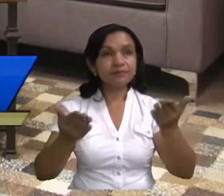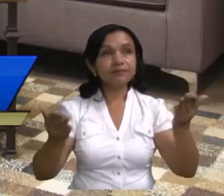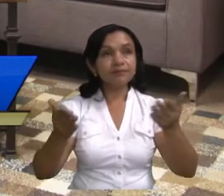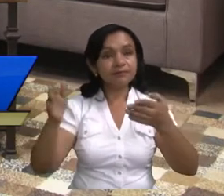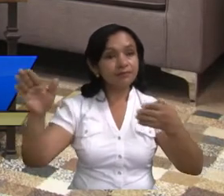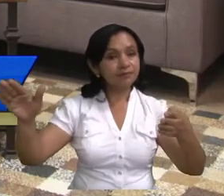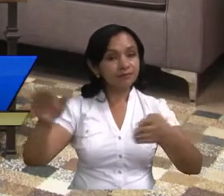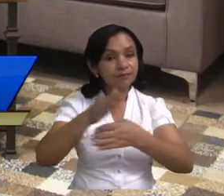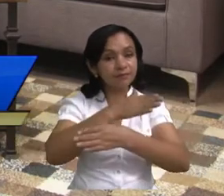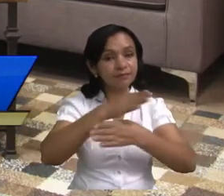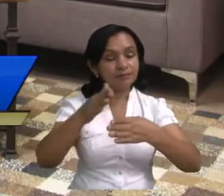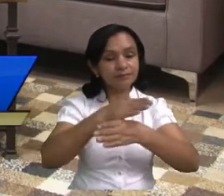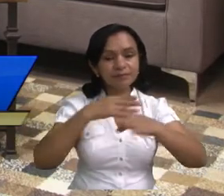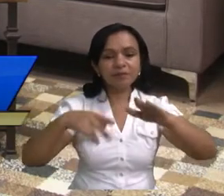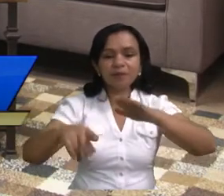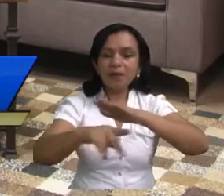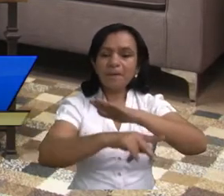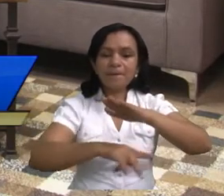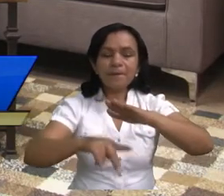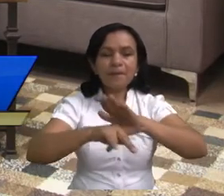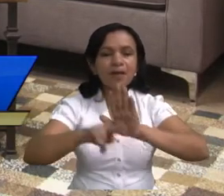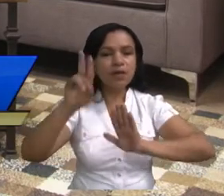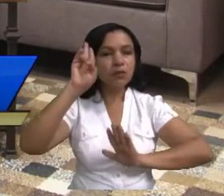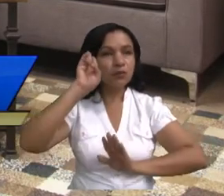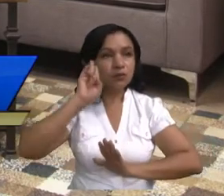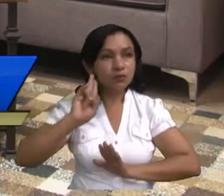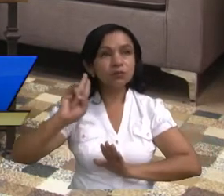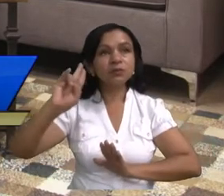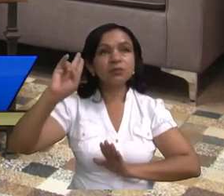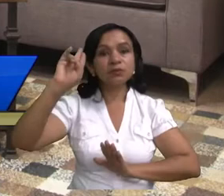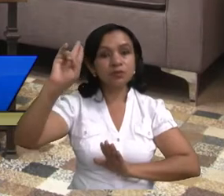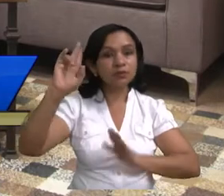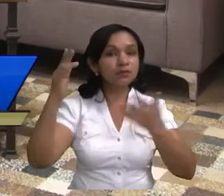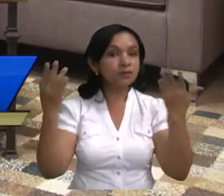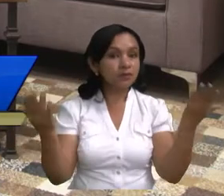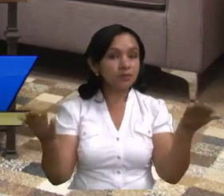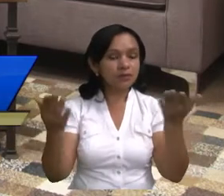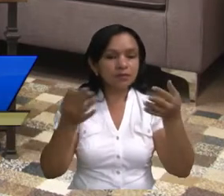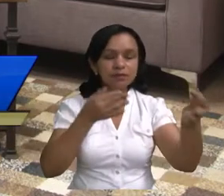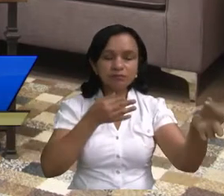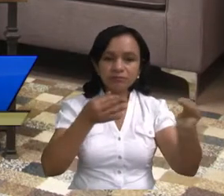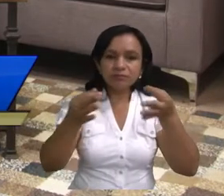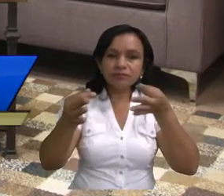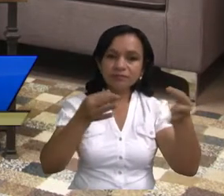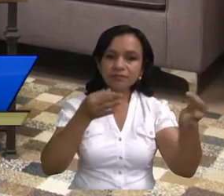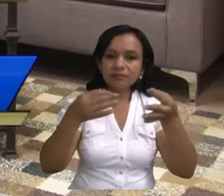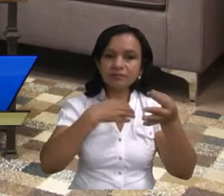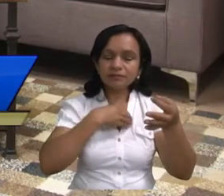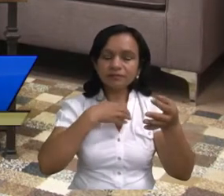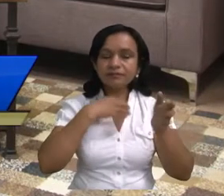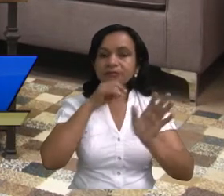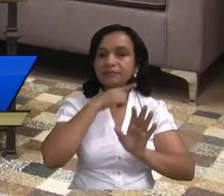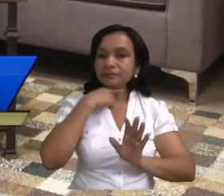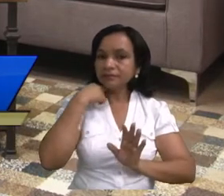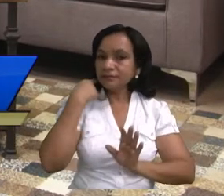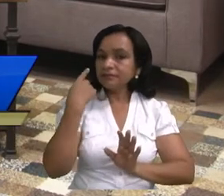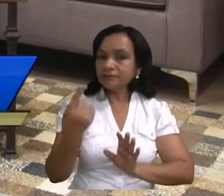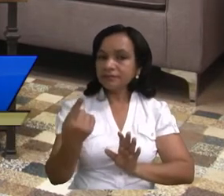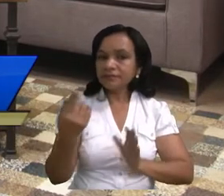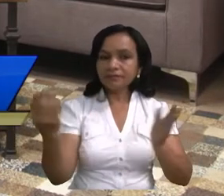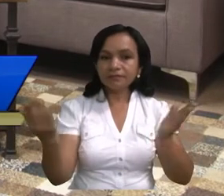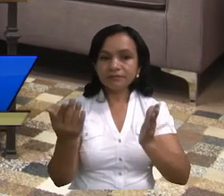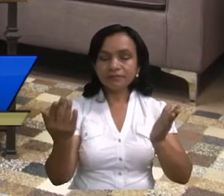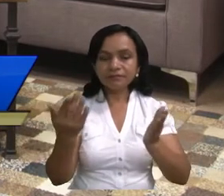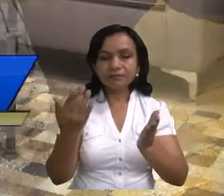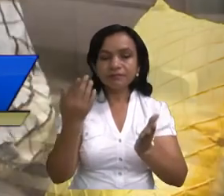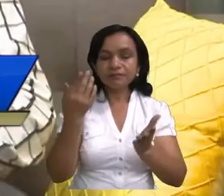Alto nivel. Desde el preescolar hasta la universidad. Y sin duda, esa explicación que usted da, muy acertada, por cierto, sobre la